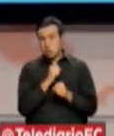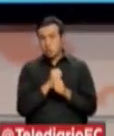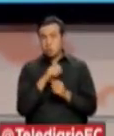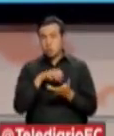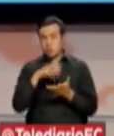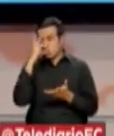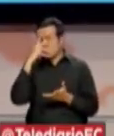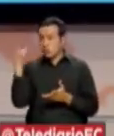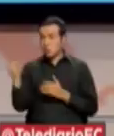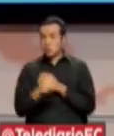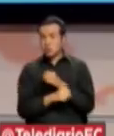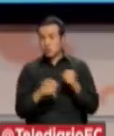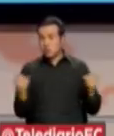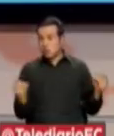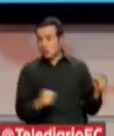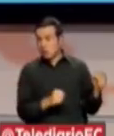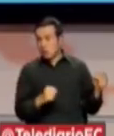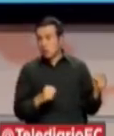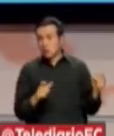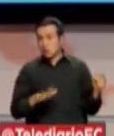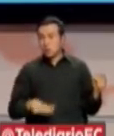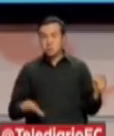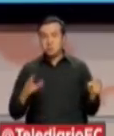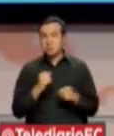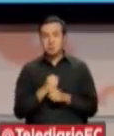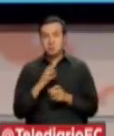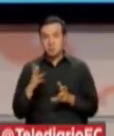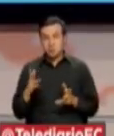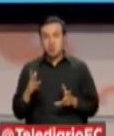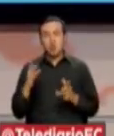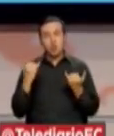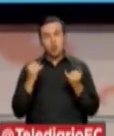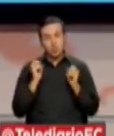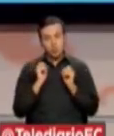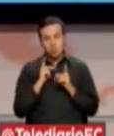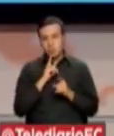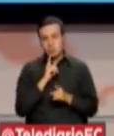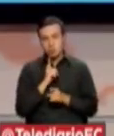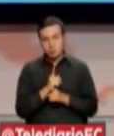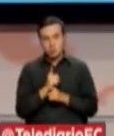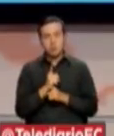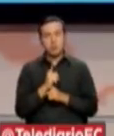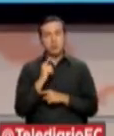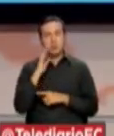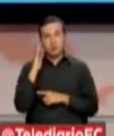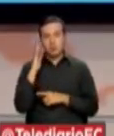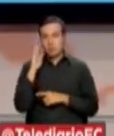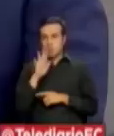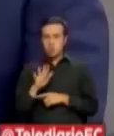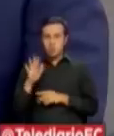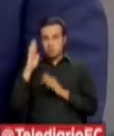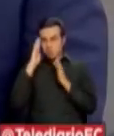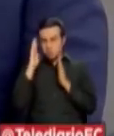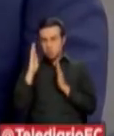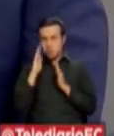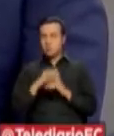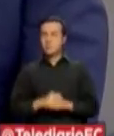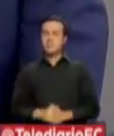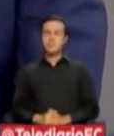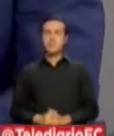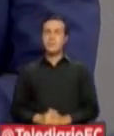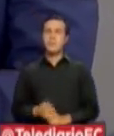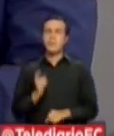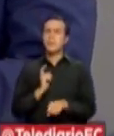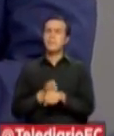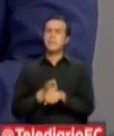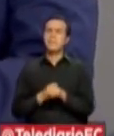esmeraldas por tanto hemos dicho que esta es una brillante oportunidad para que el alargar el día de manera permanente lo que está